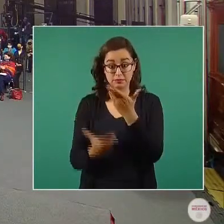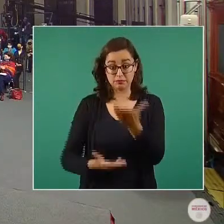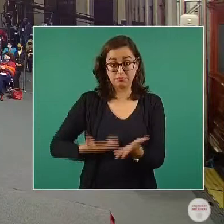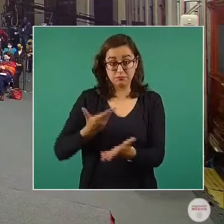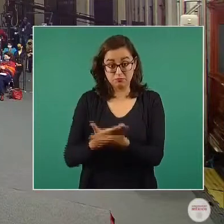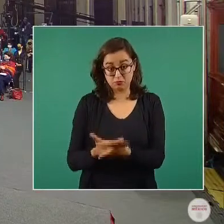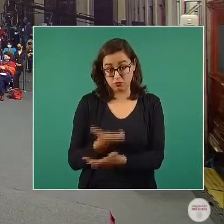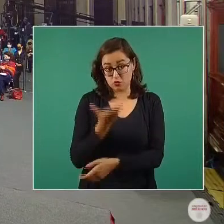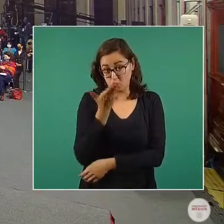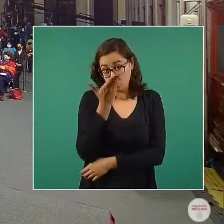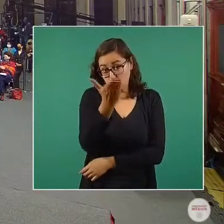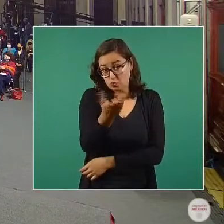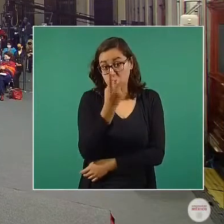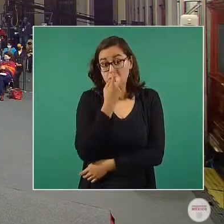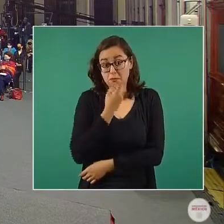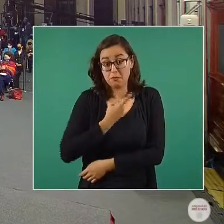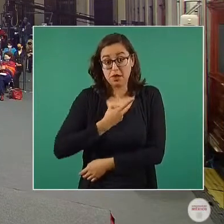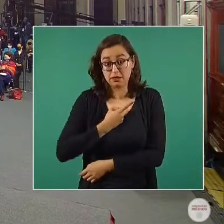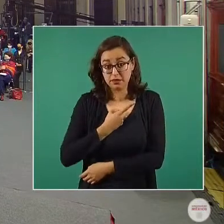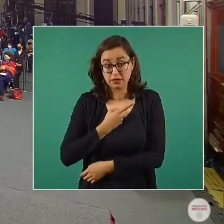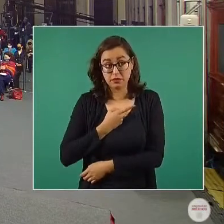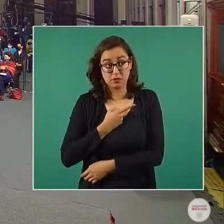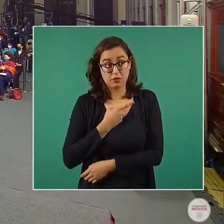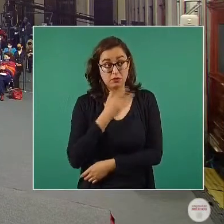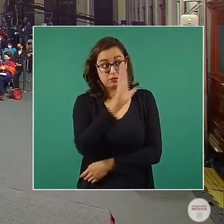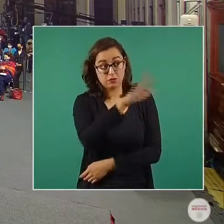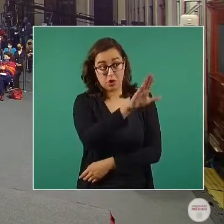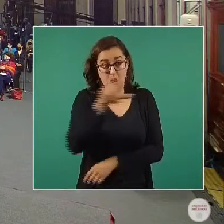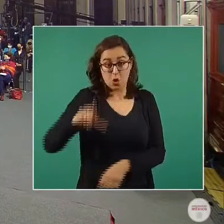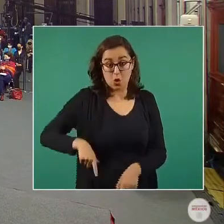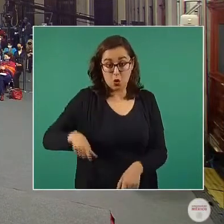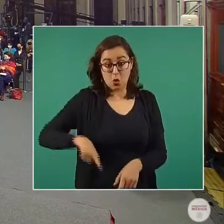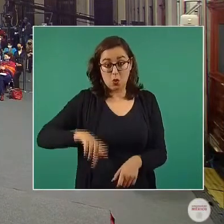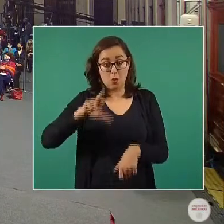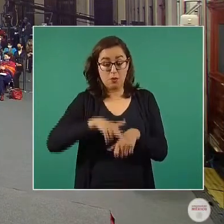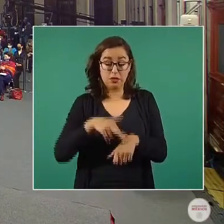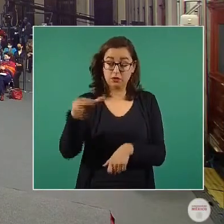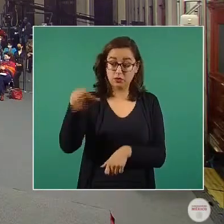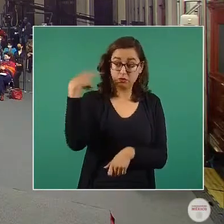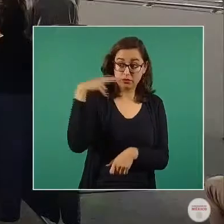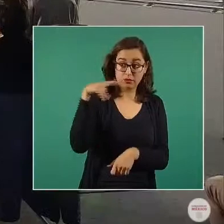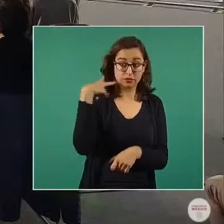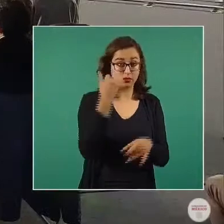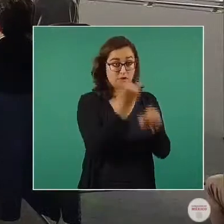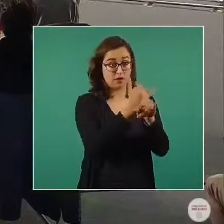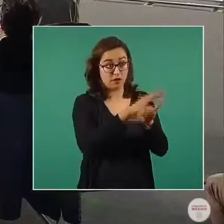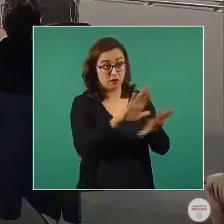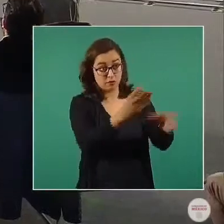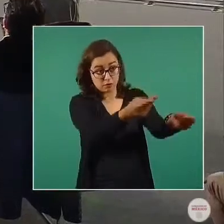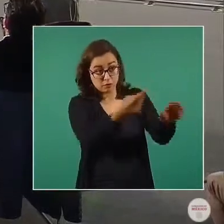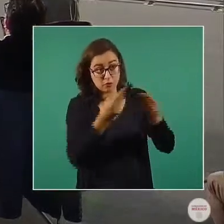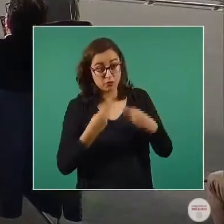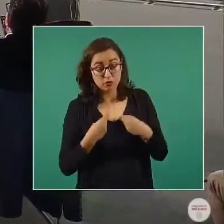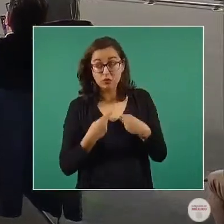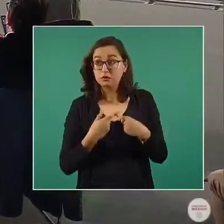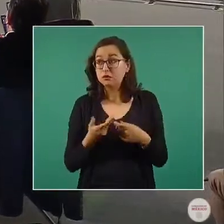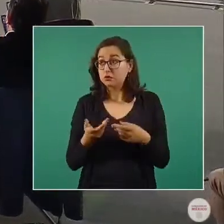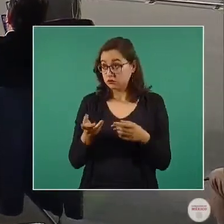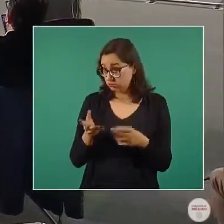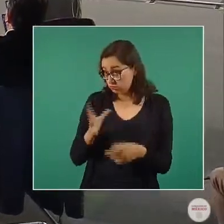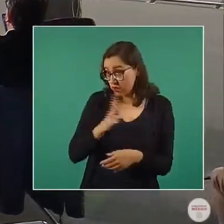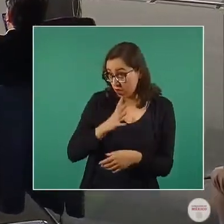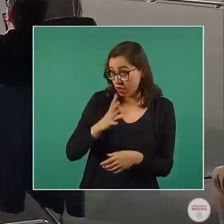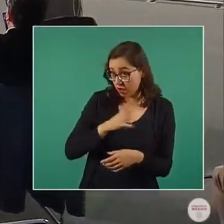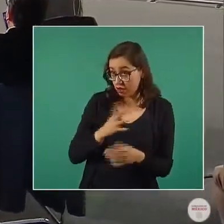usted mencionó que pediría un informe al gobernador del estado, preguntarle si ya le dio ese